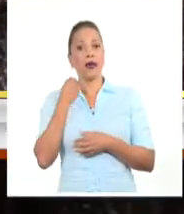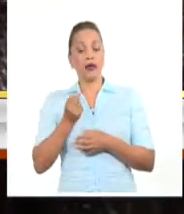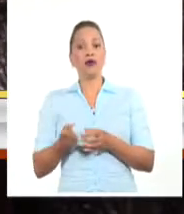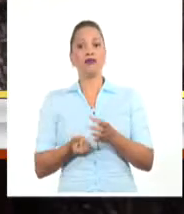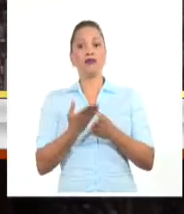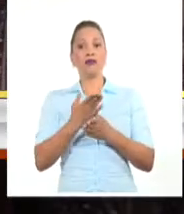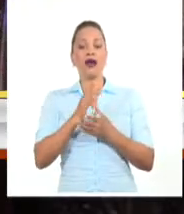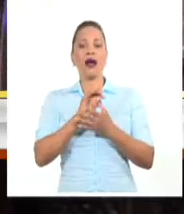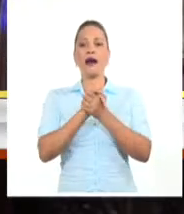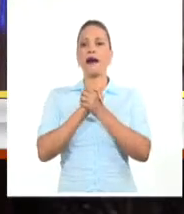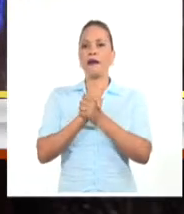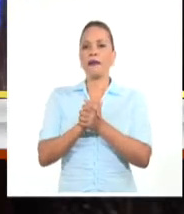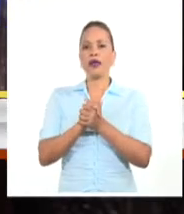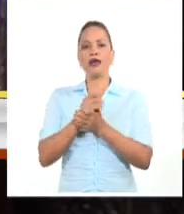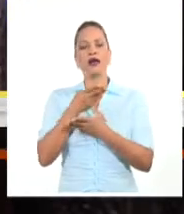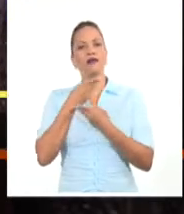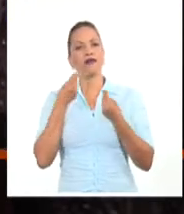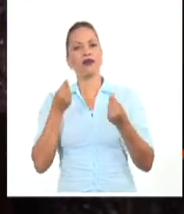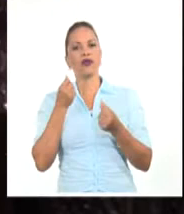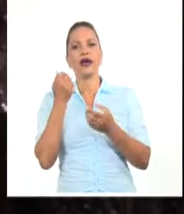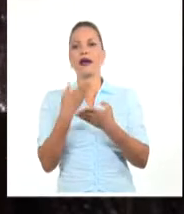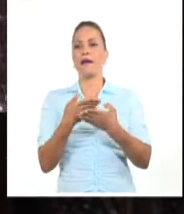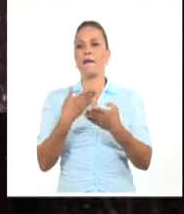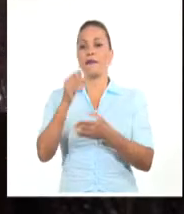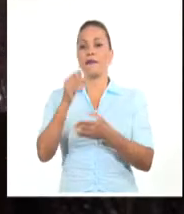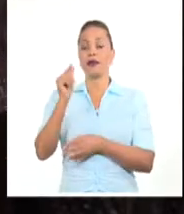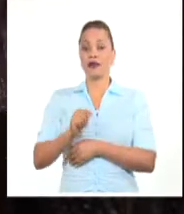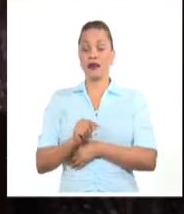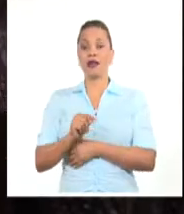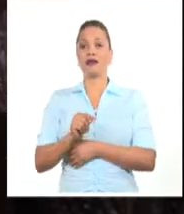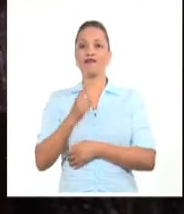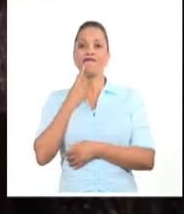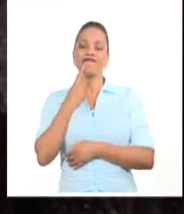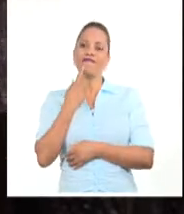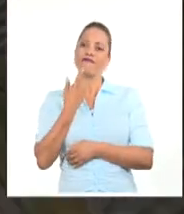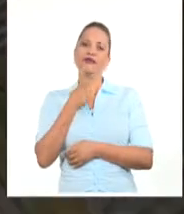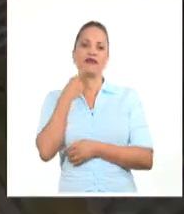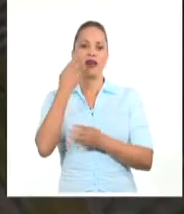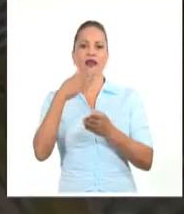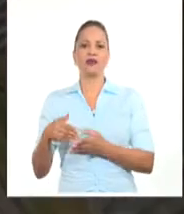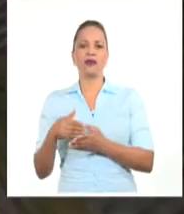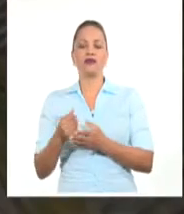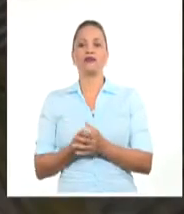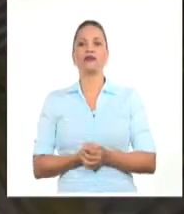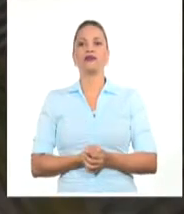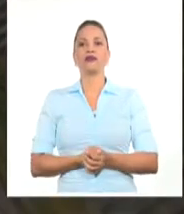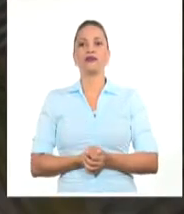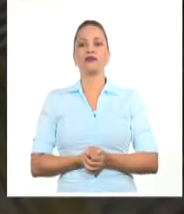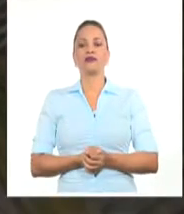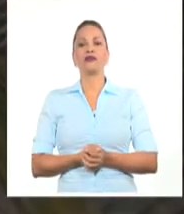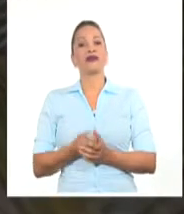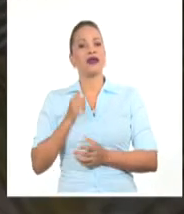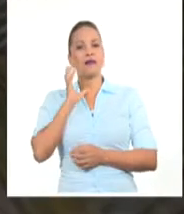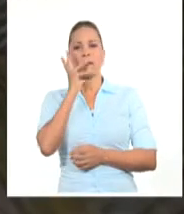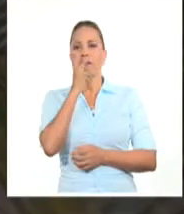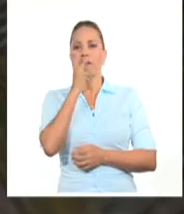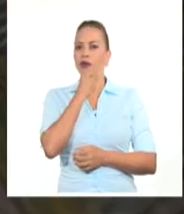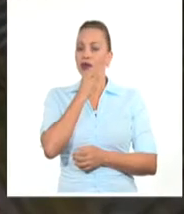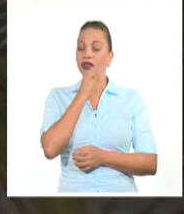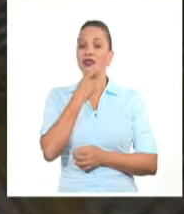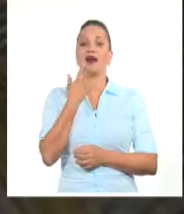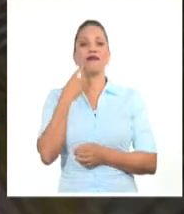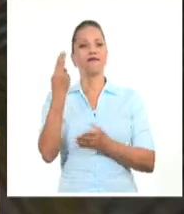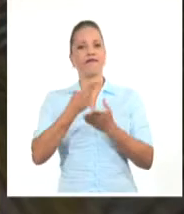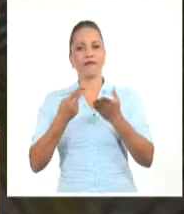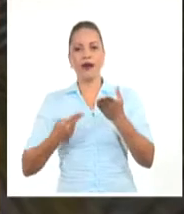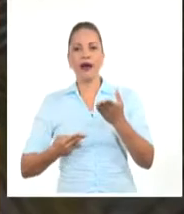y afectuosa, empresaria, nos ha dejado, resalta el comunicado. Cuánto amor y belleza nos abandonan en este adiós al ángel de arte y